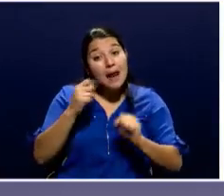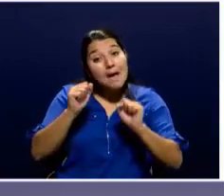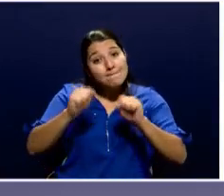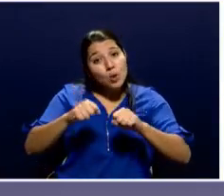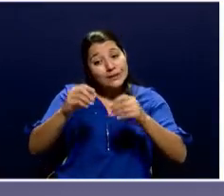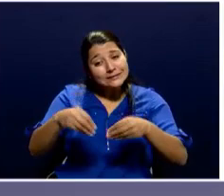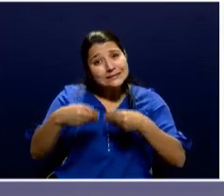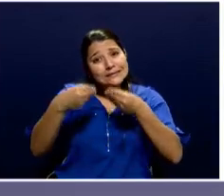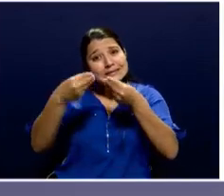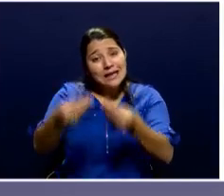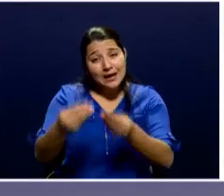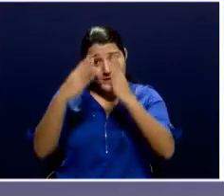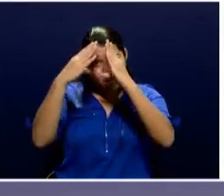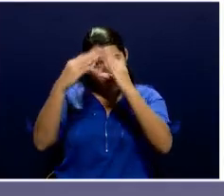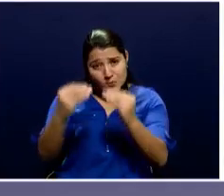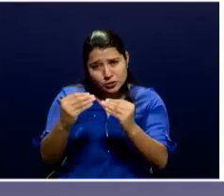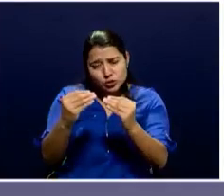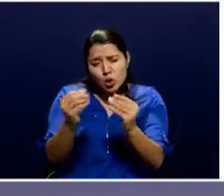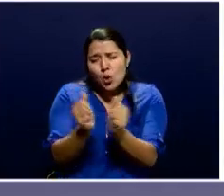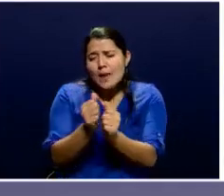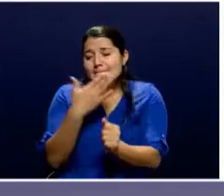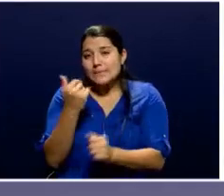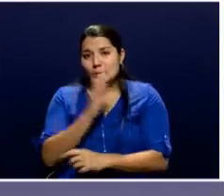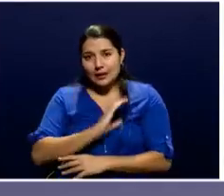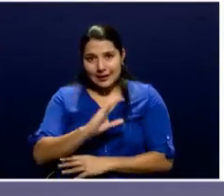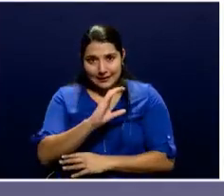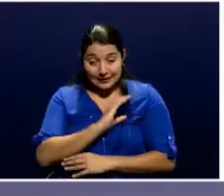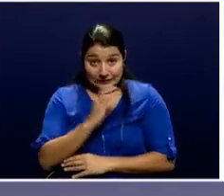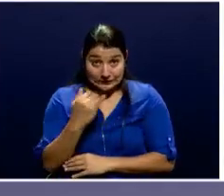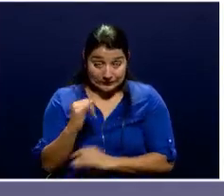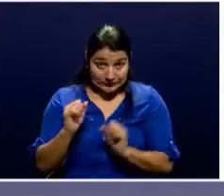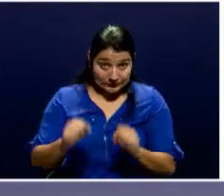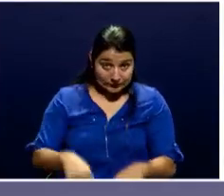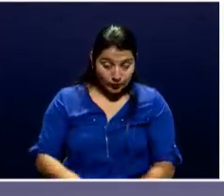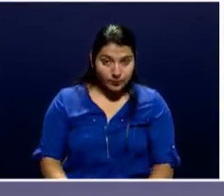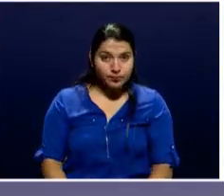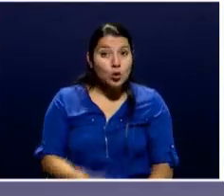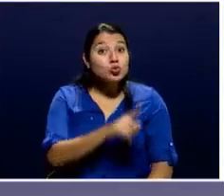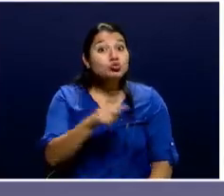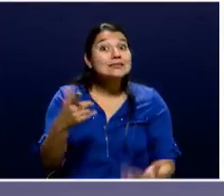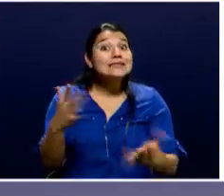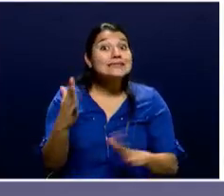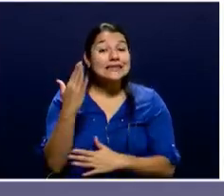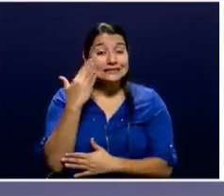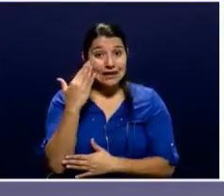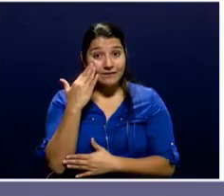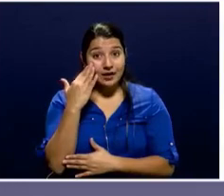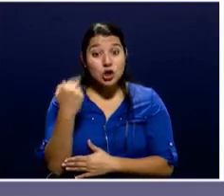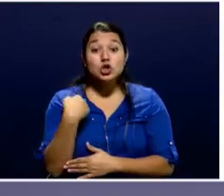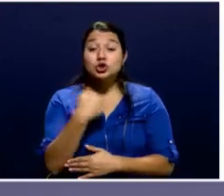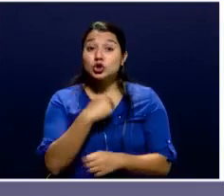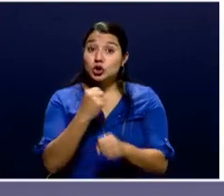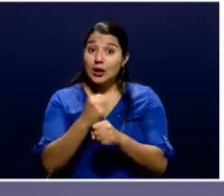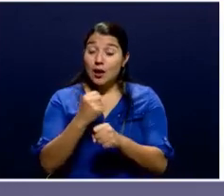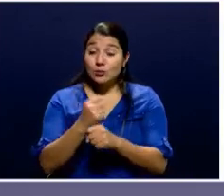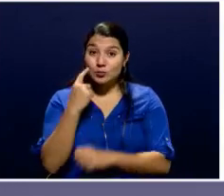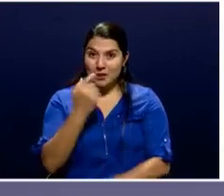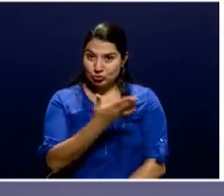la información de mejor calidad que nos es posible. Ya sabe, trabajamos para